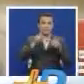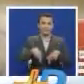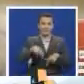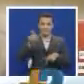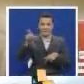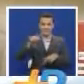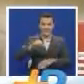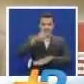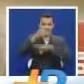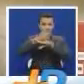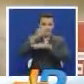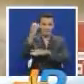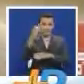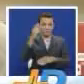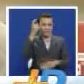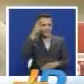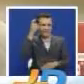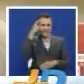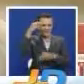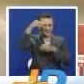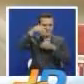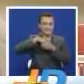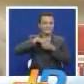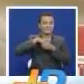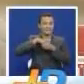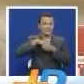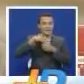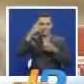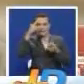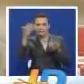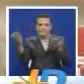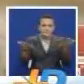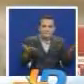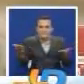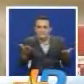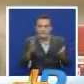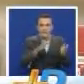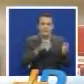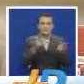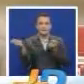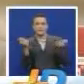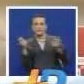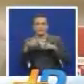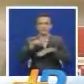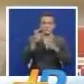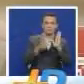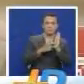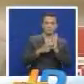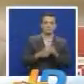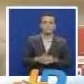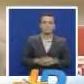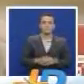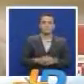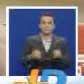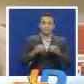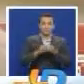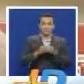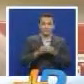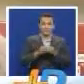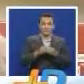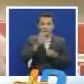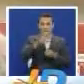muchísima inteligencia en la cabeza, sabe cómo plantear cada partido. Y después tiene jugadores